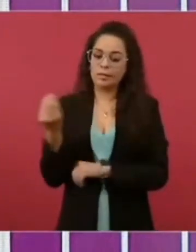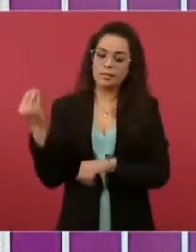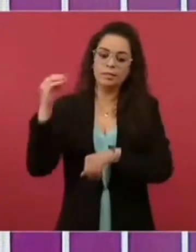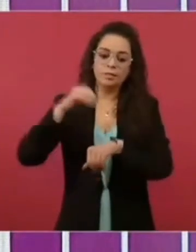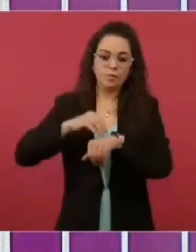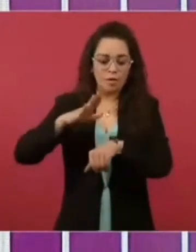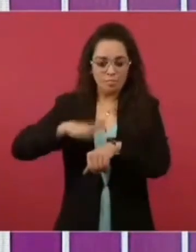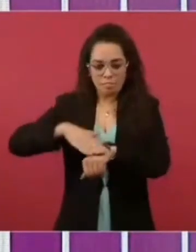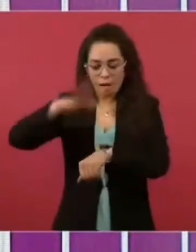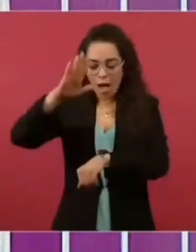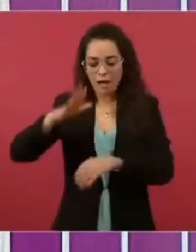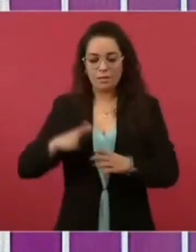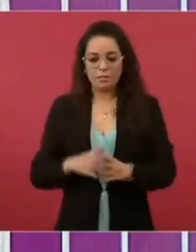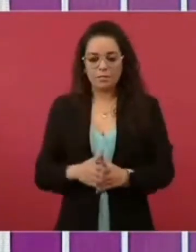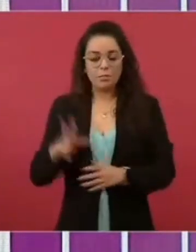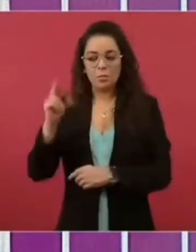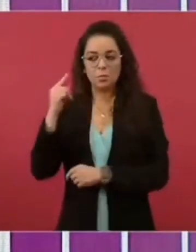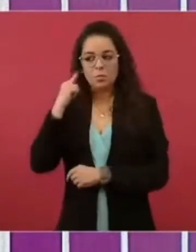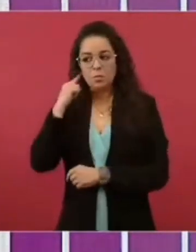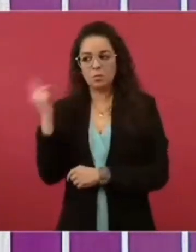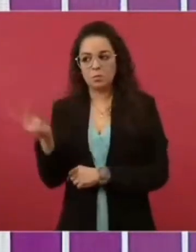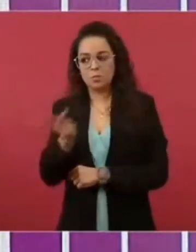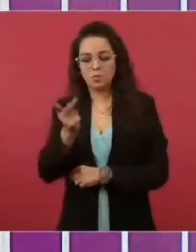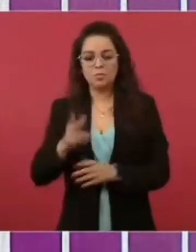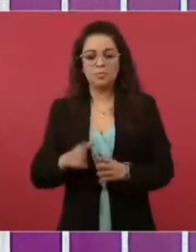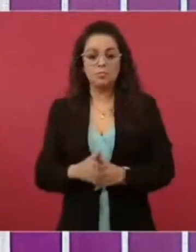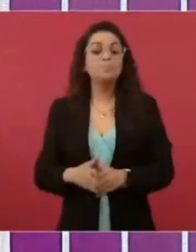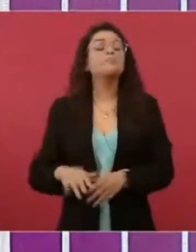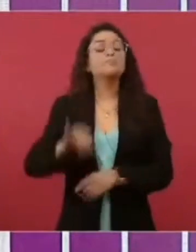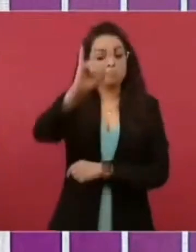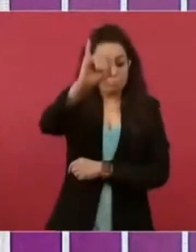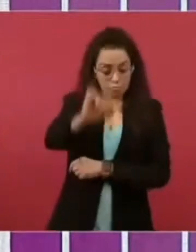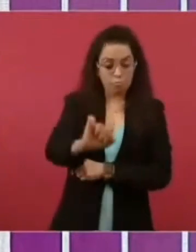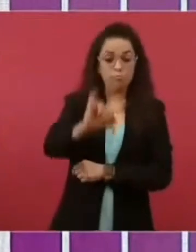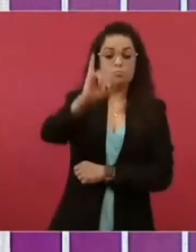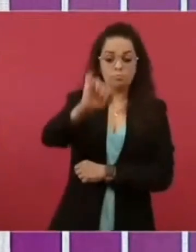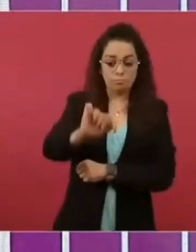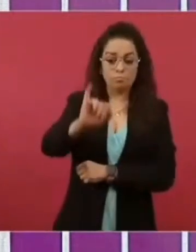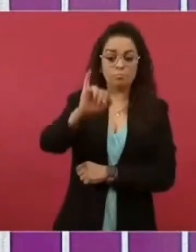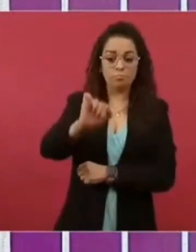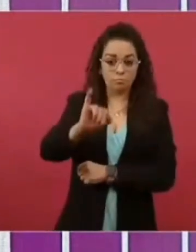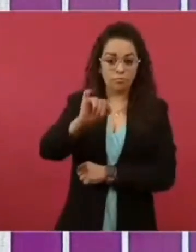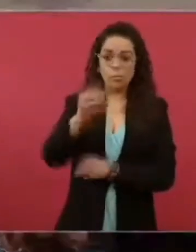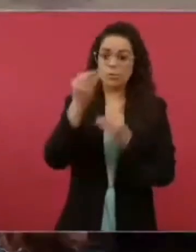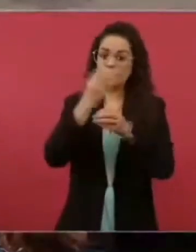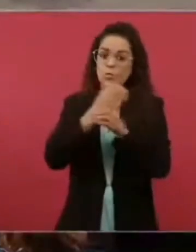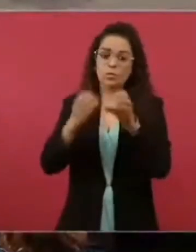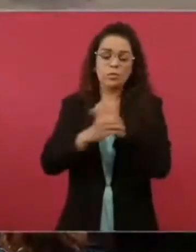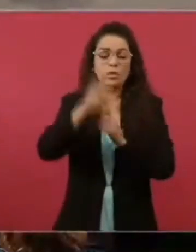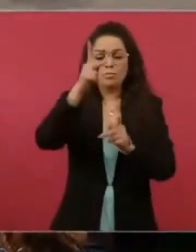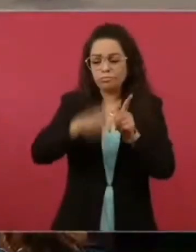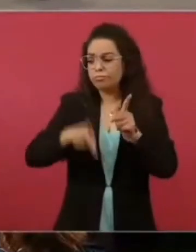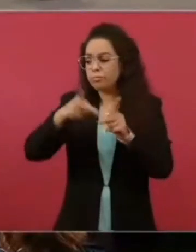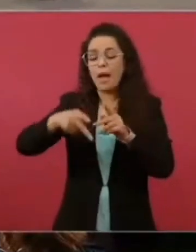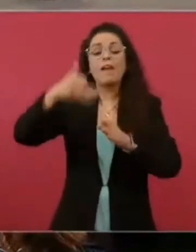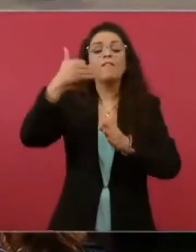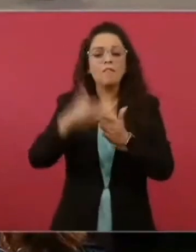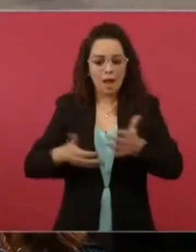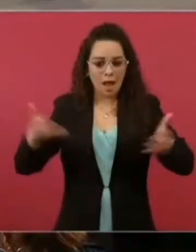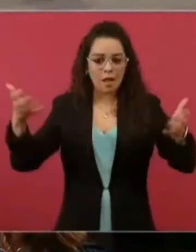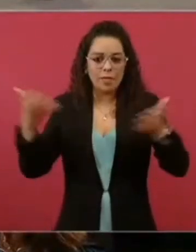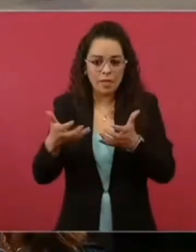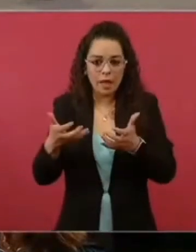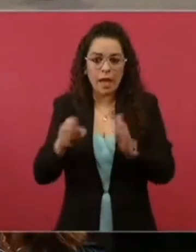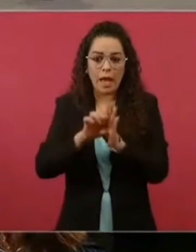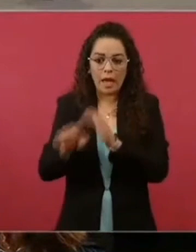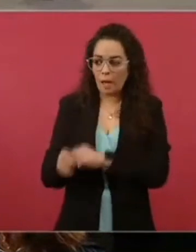Sí, sí, ese es un asunto pendiente, como lo de las medicinas y como todo. Pero bueno, esto